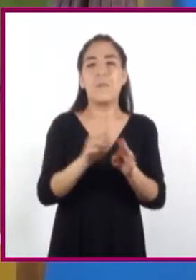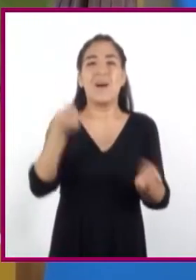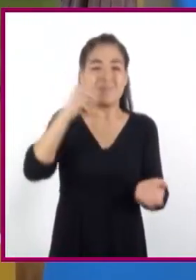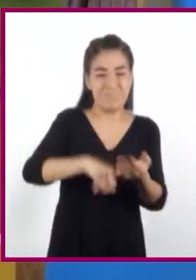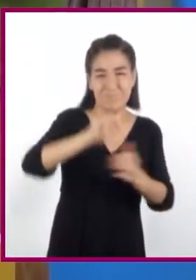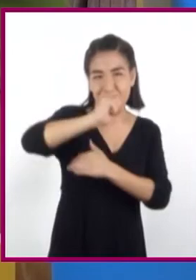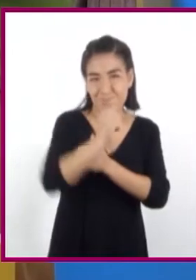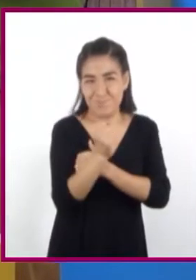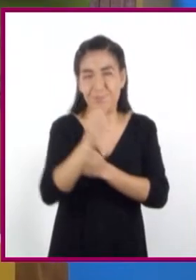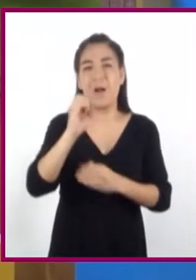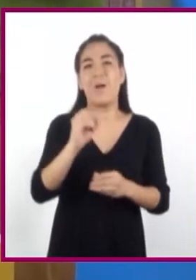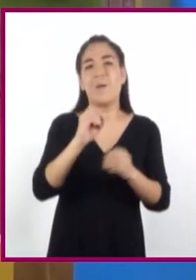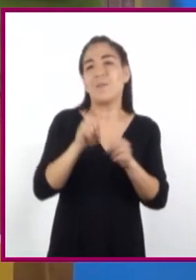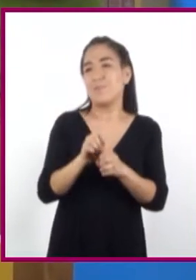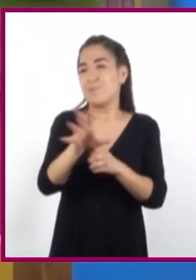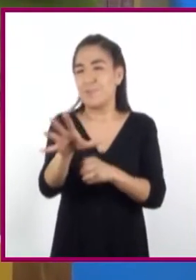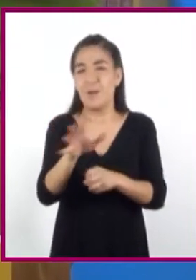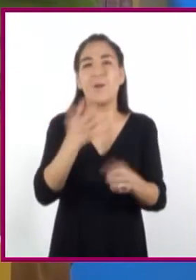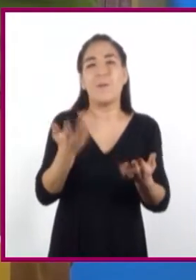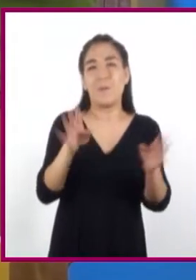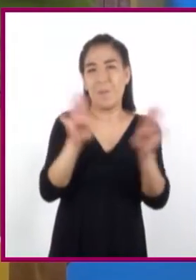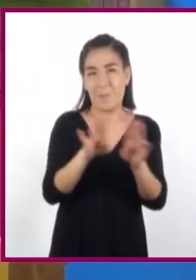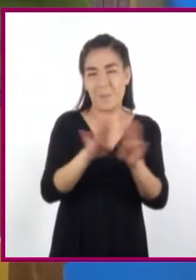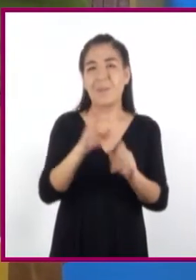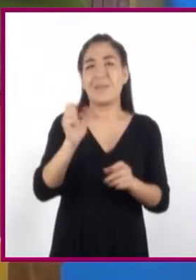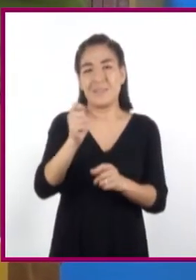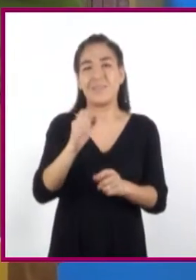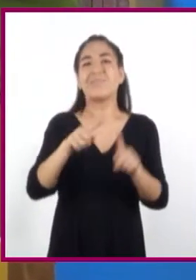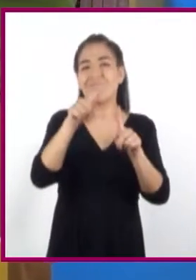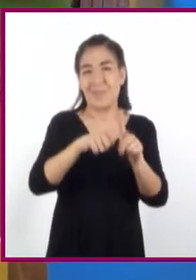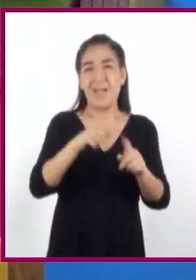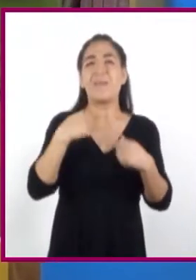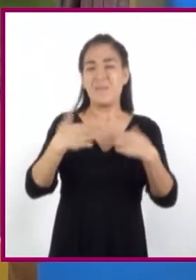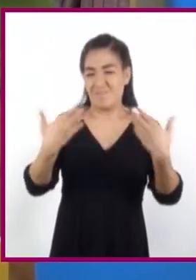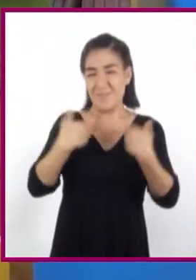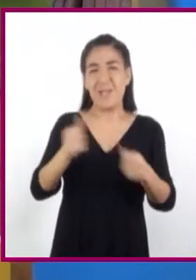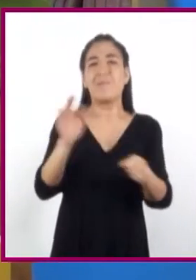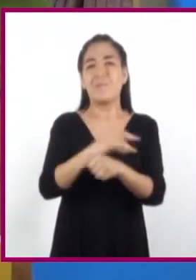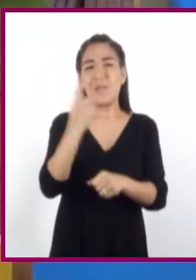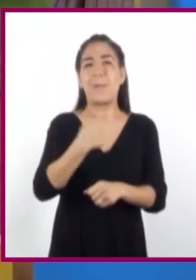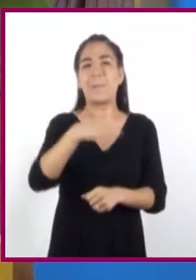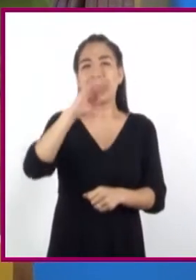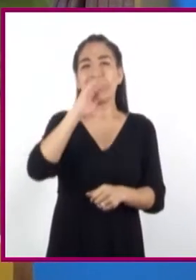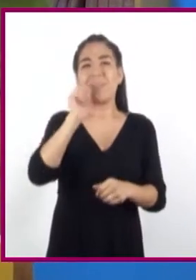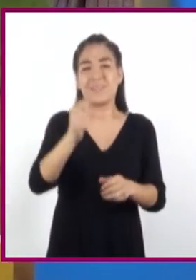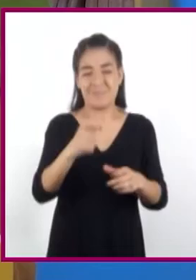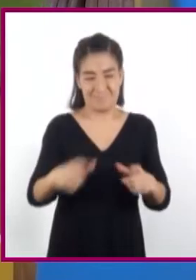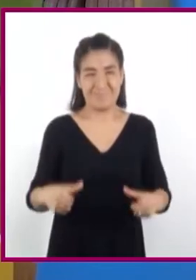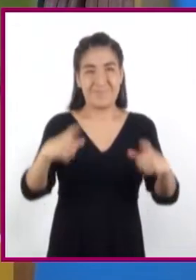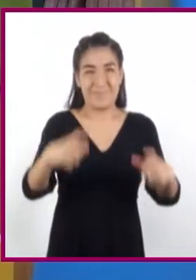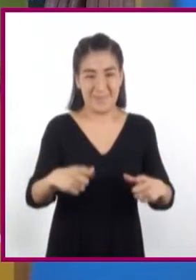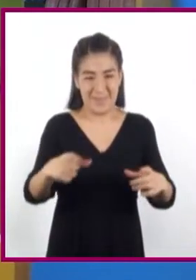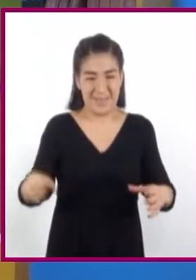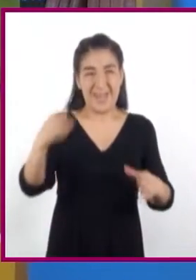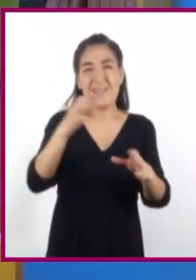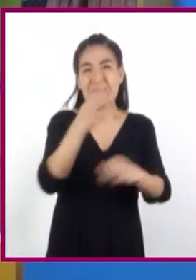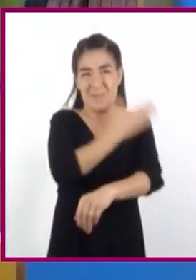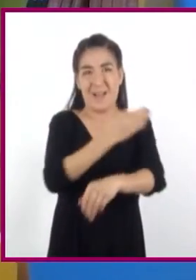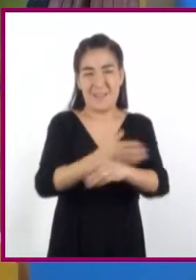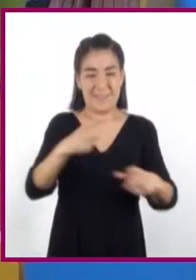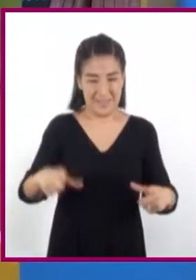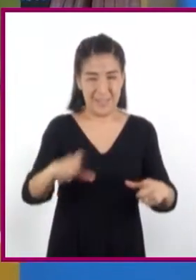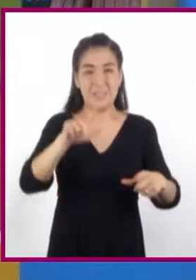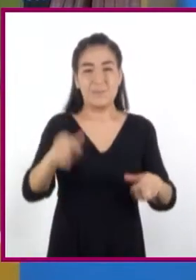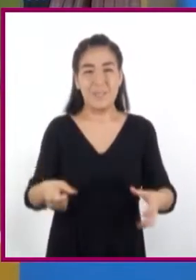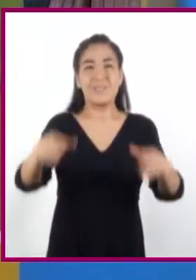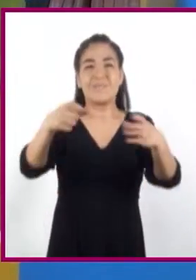o conductores térmicos, entiendo por qué mi mamá pone una tabla de madera debajo de las ollas calientes, que